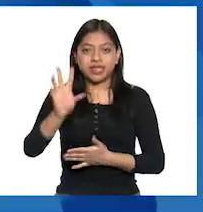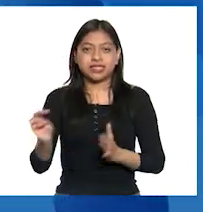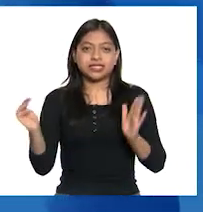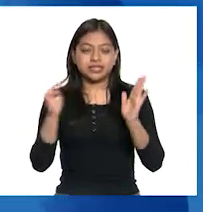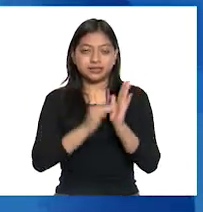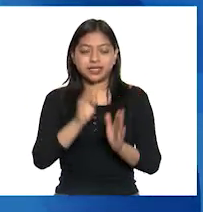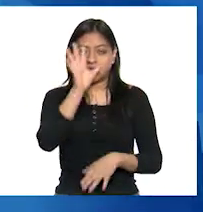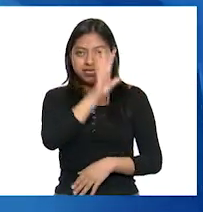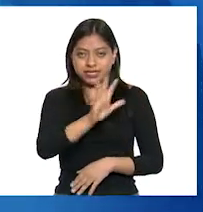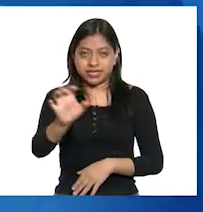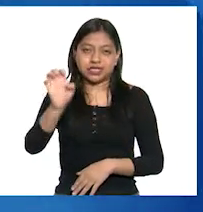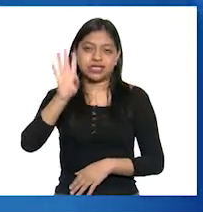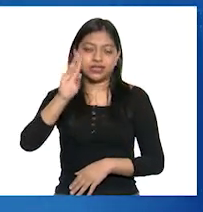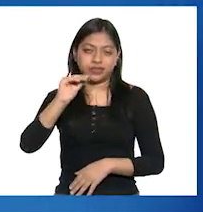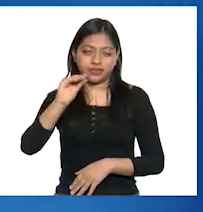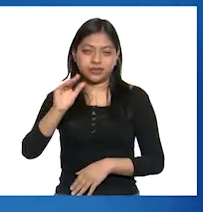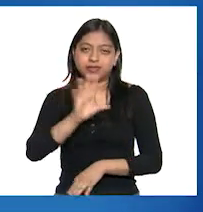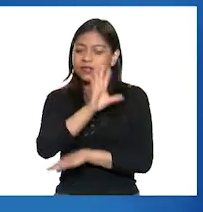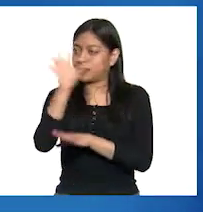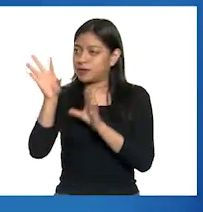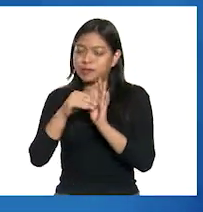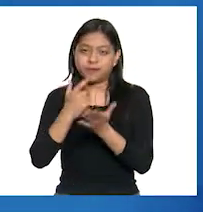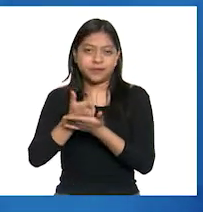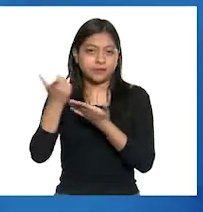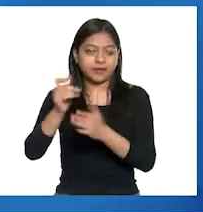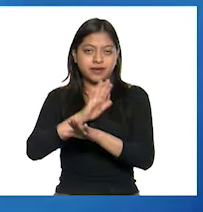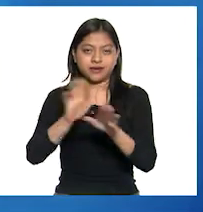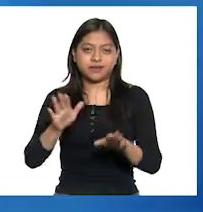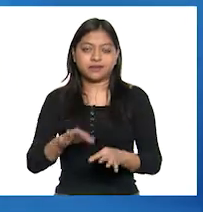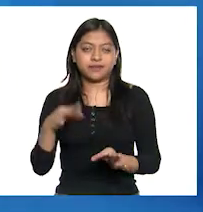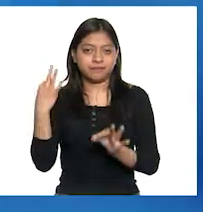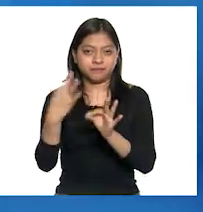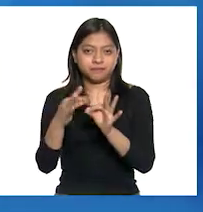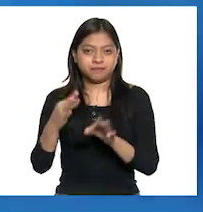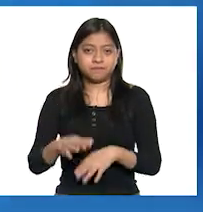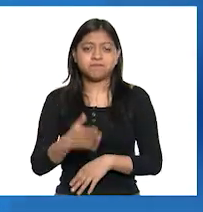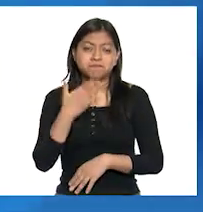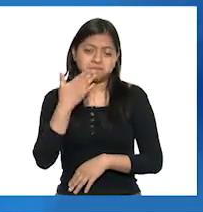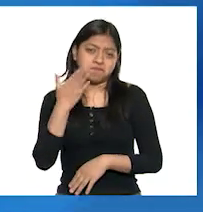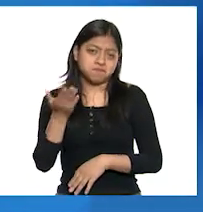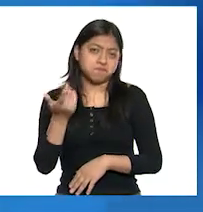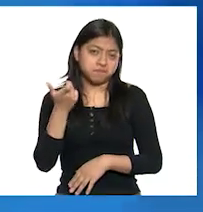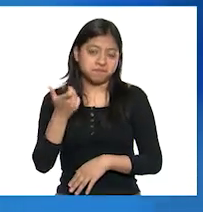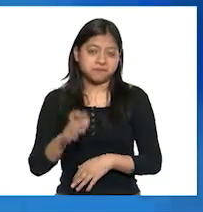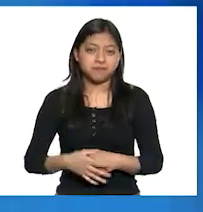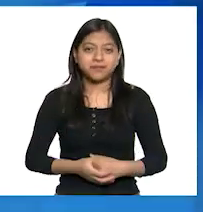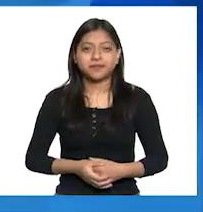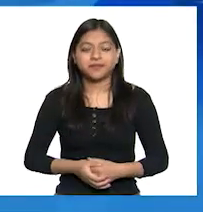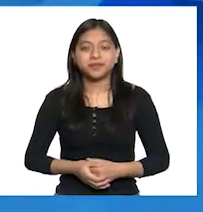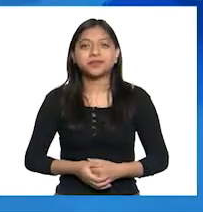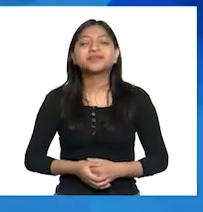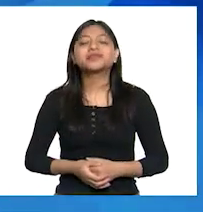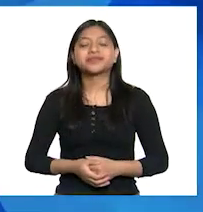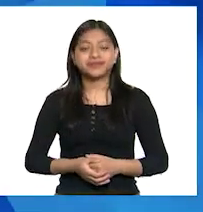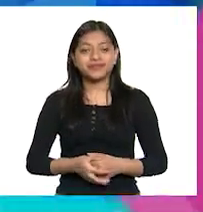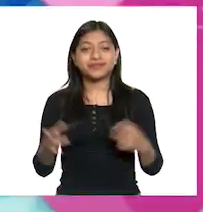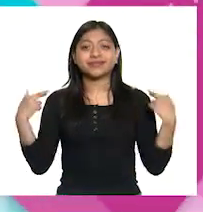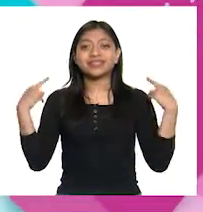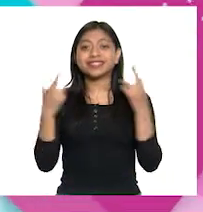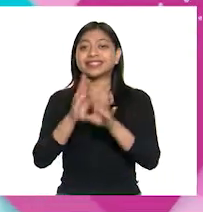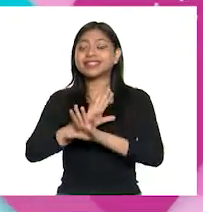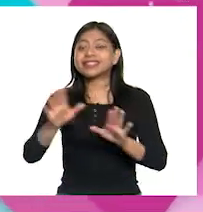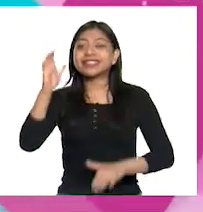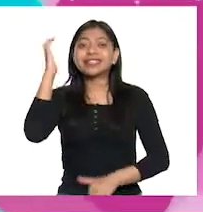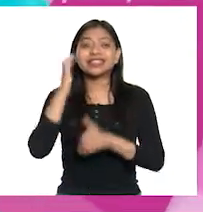pregunta. Exacto, el pago total sería de 10,590, muy buen precio. Muy bien, exactamente. Maestro Lalo, se nos acabó